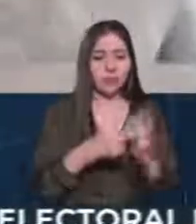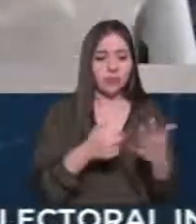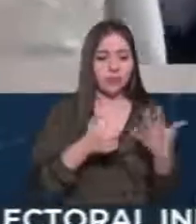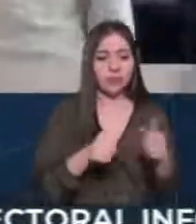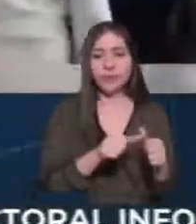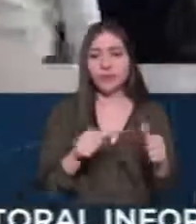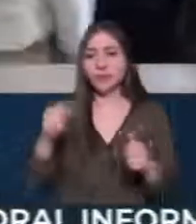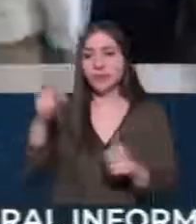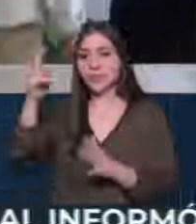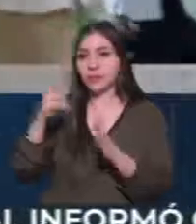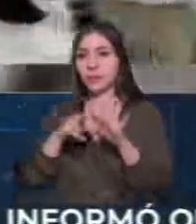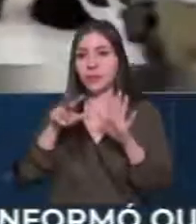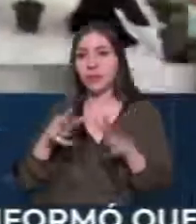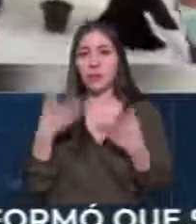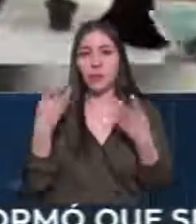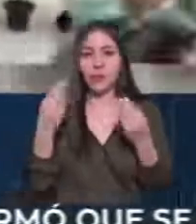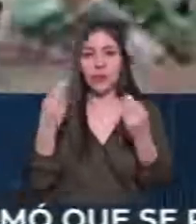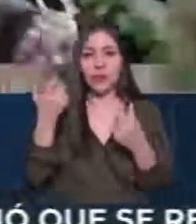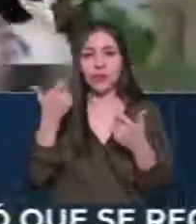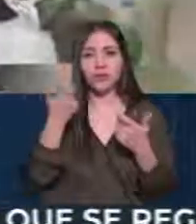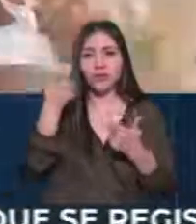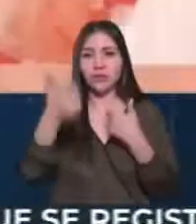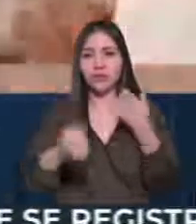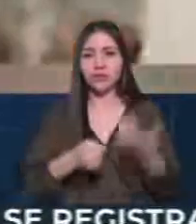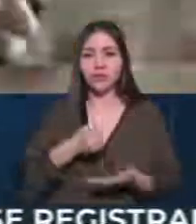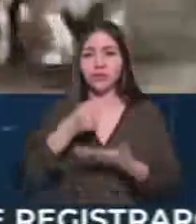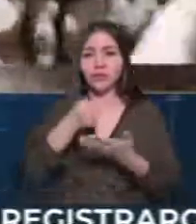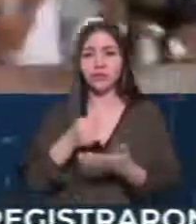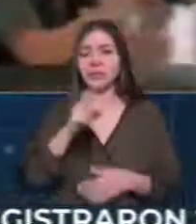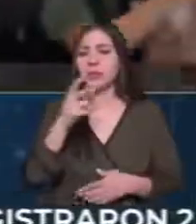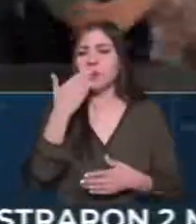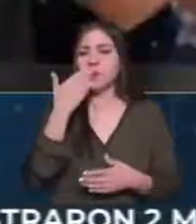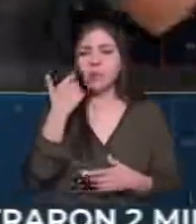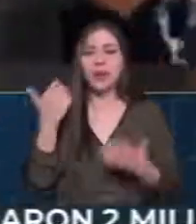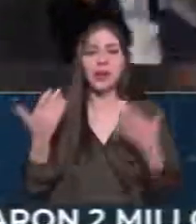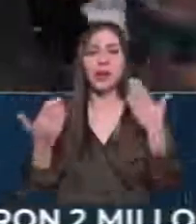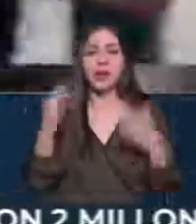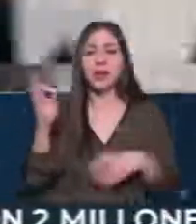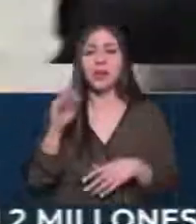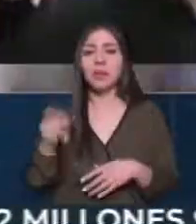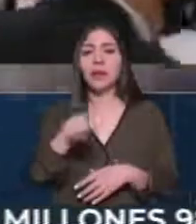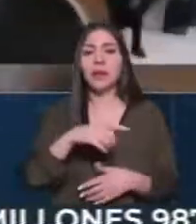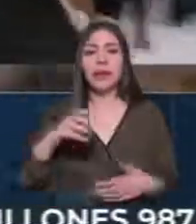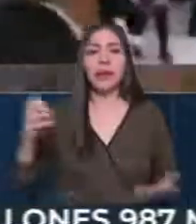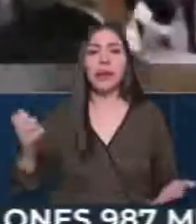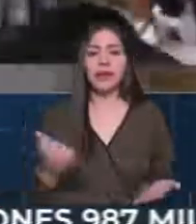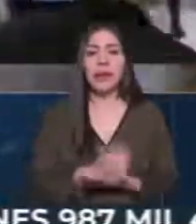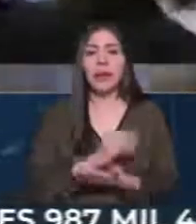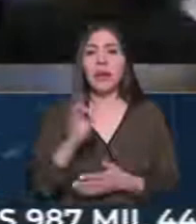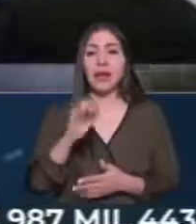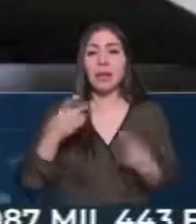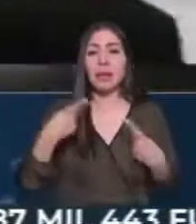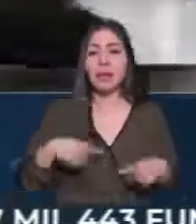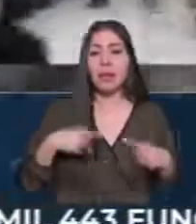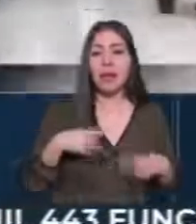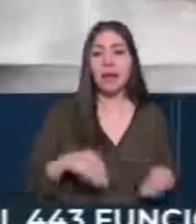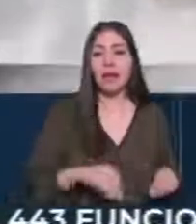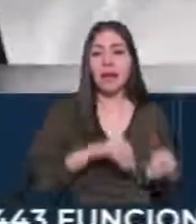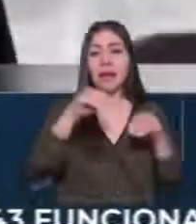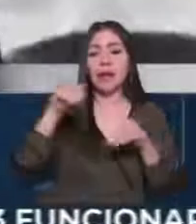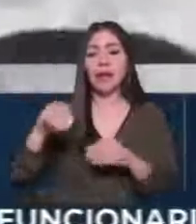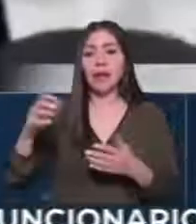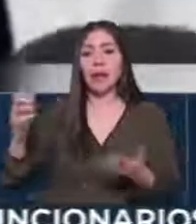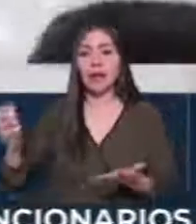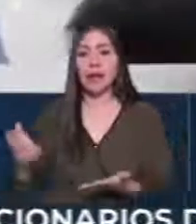lo que se le mete, que es bastante dinero, no tiene comparación a lo que ellos ganarían si a los que patrocinan llegan al poder o si a los